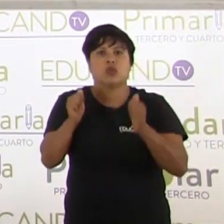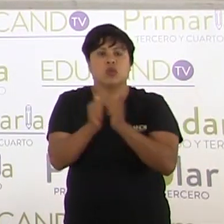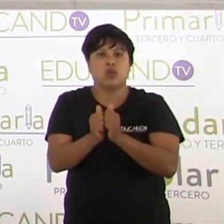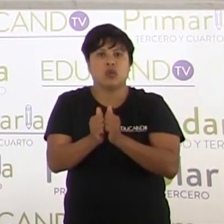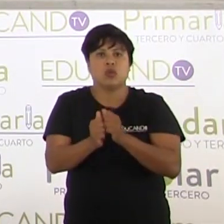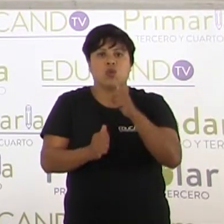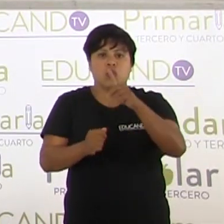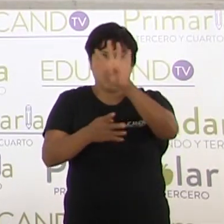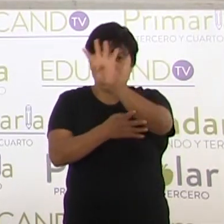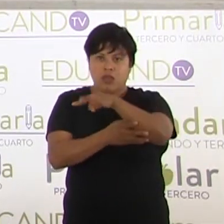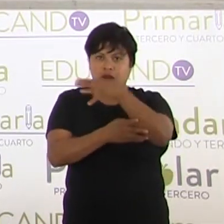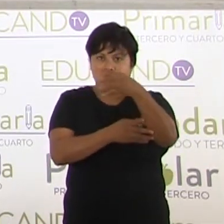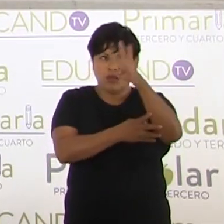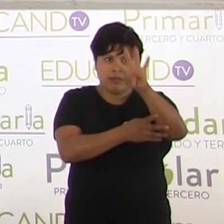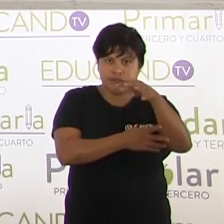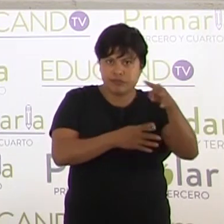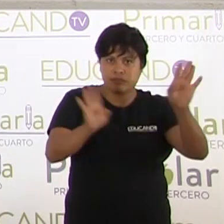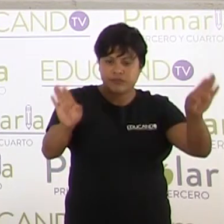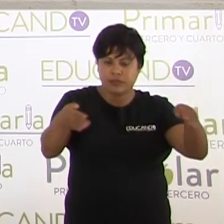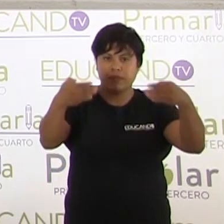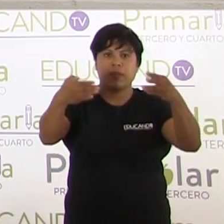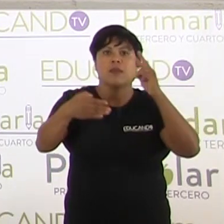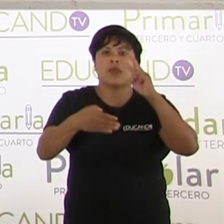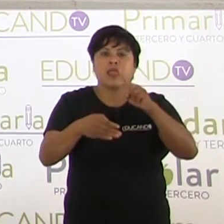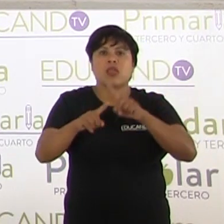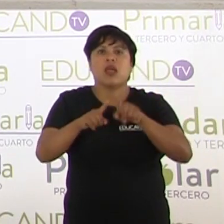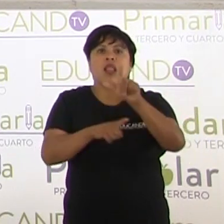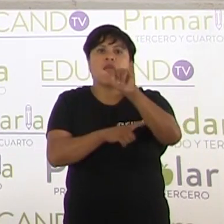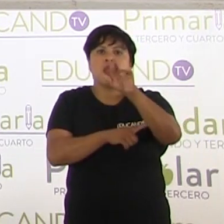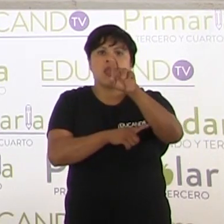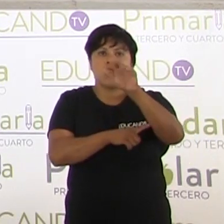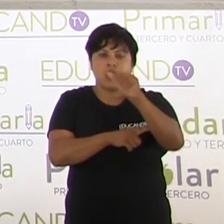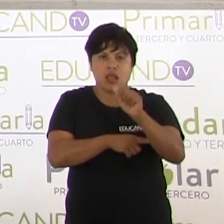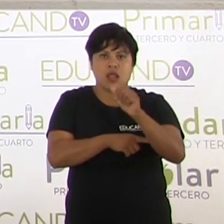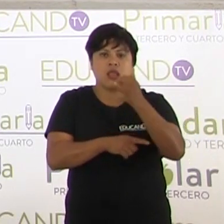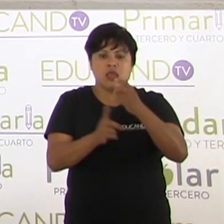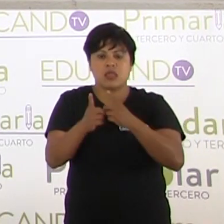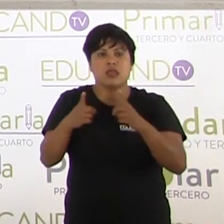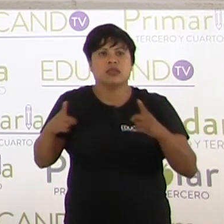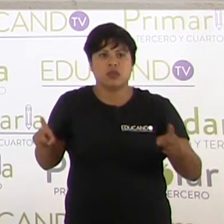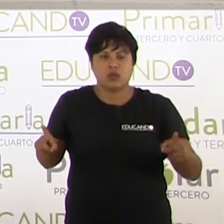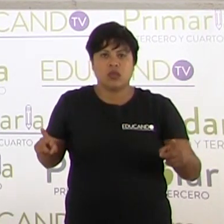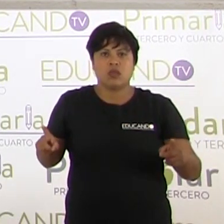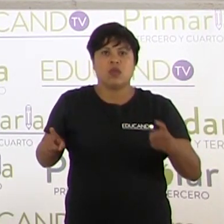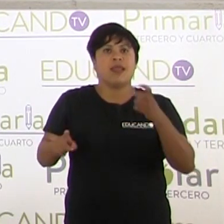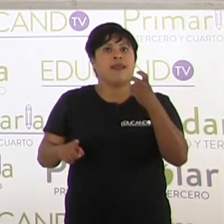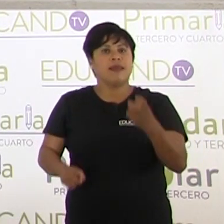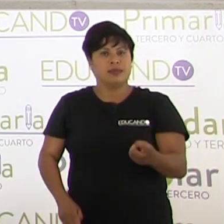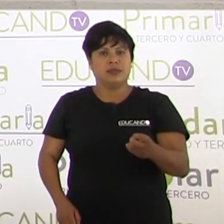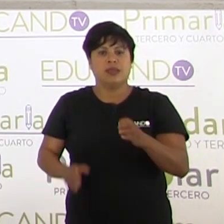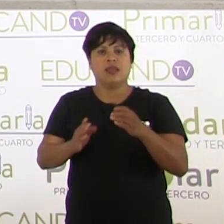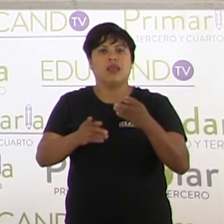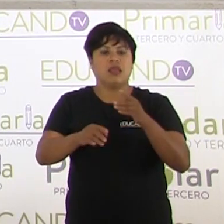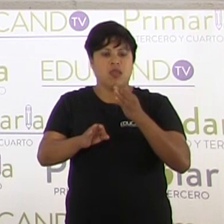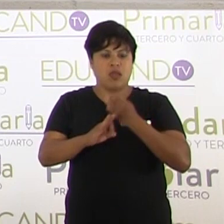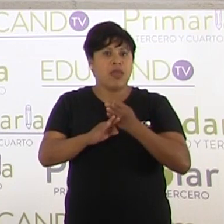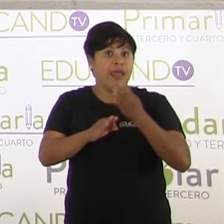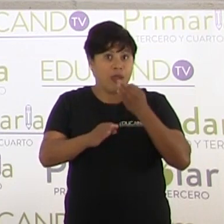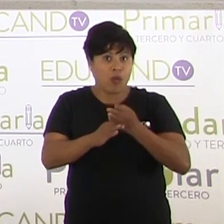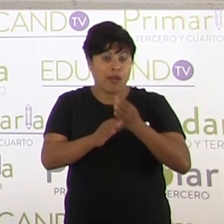con una tabla comparativa, identificando la lírica y desarrollando este ejercicio